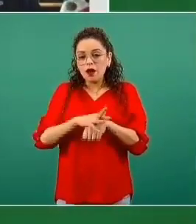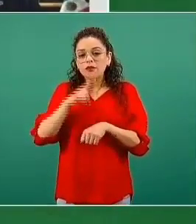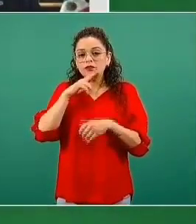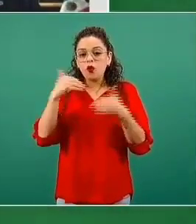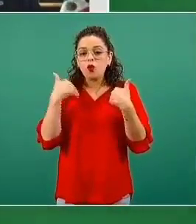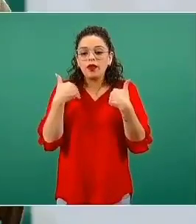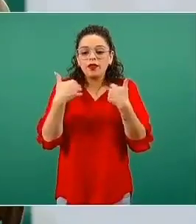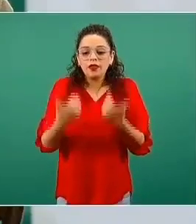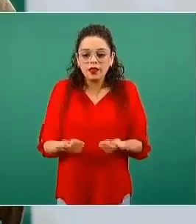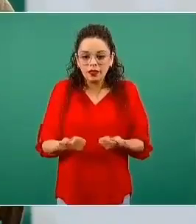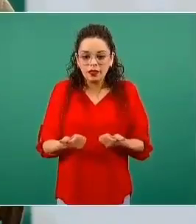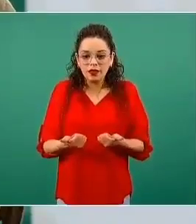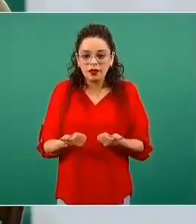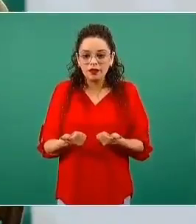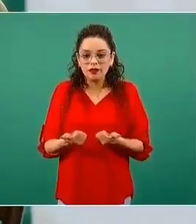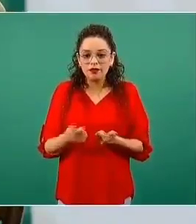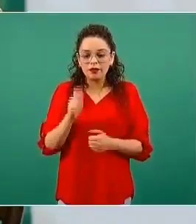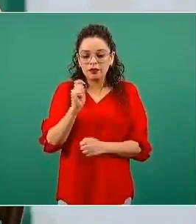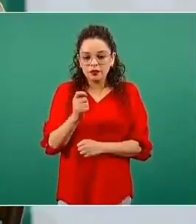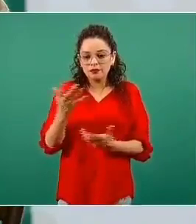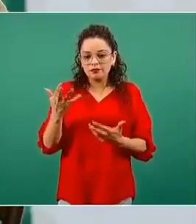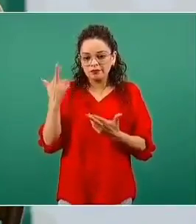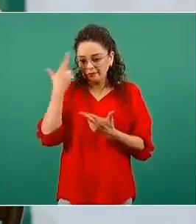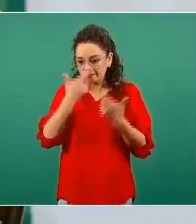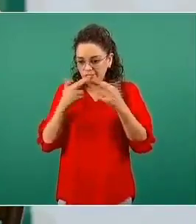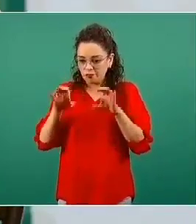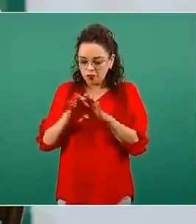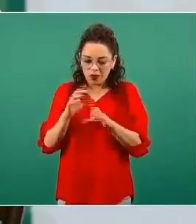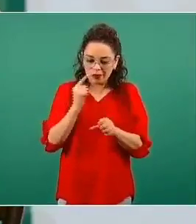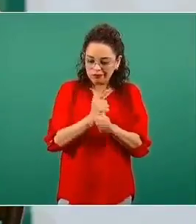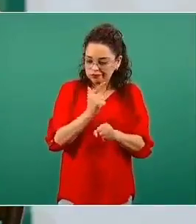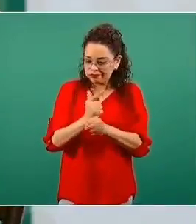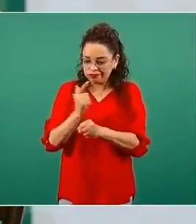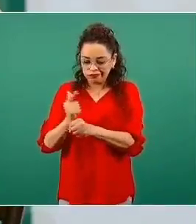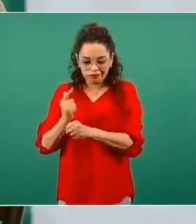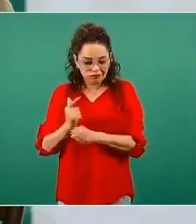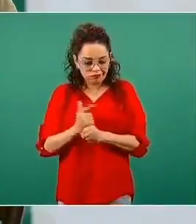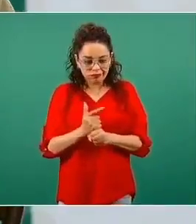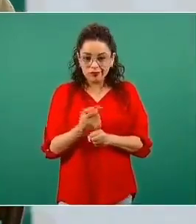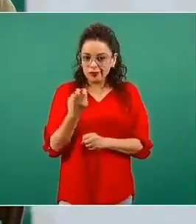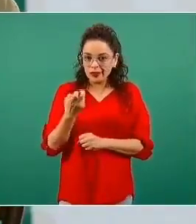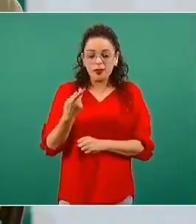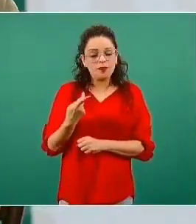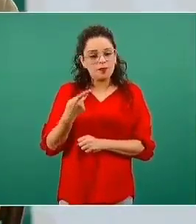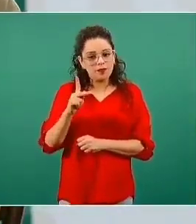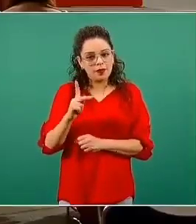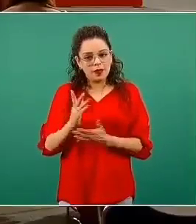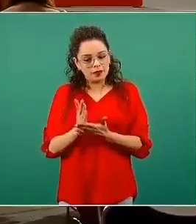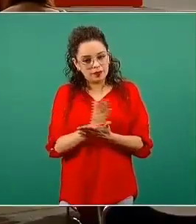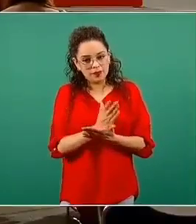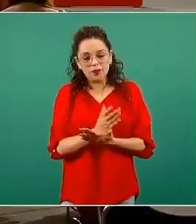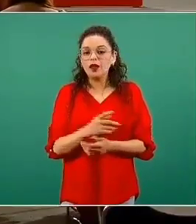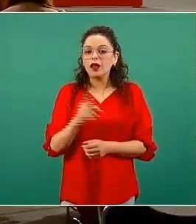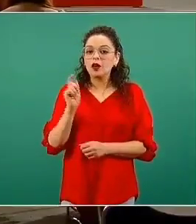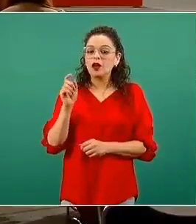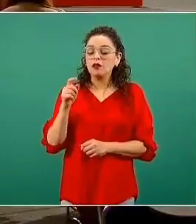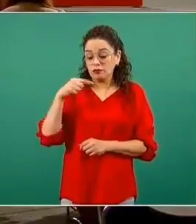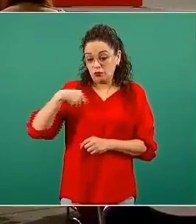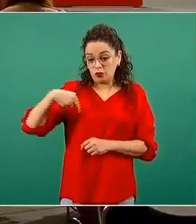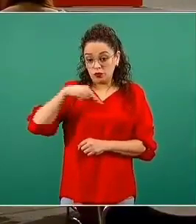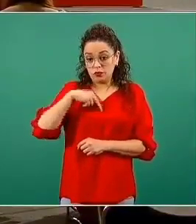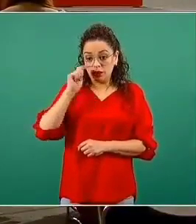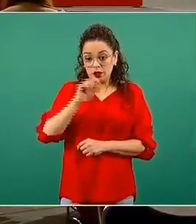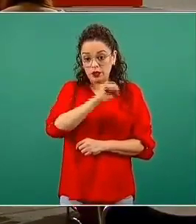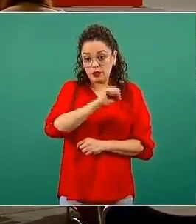de evaluación y de poder identificar esto, pero también un poco el entender cómo desde la Secretaría de Salud